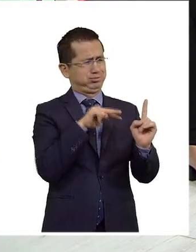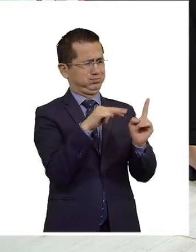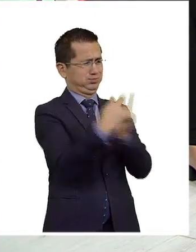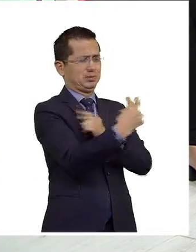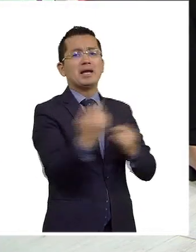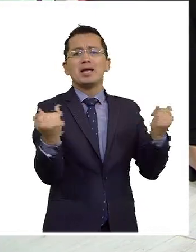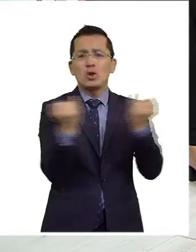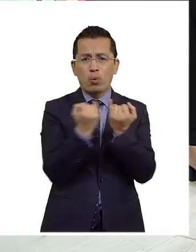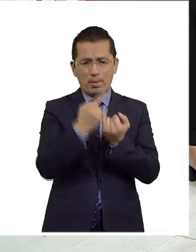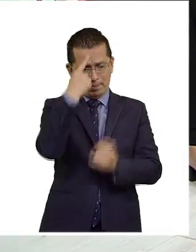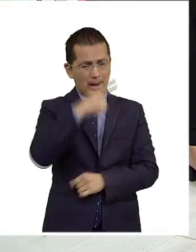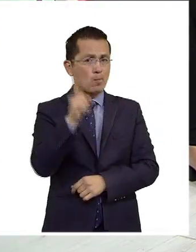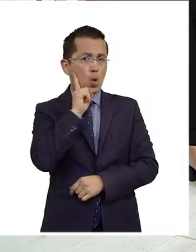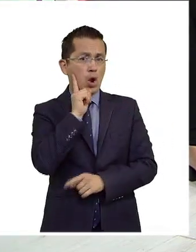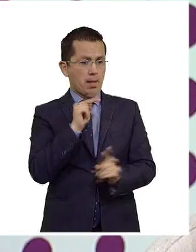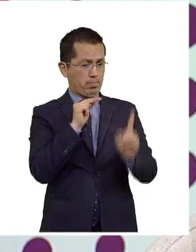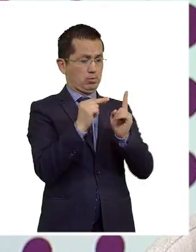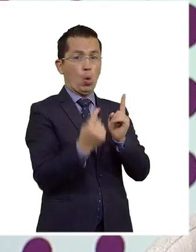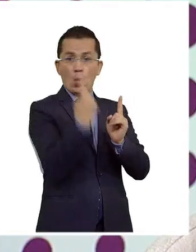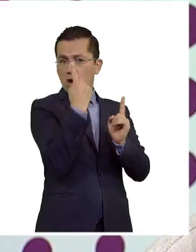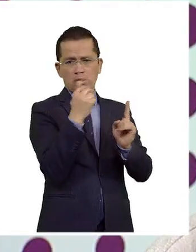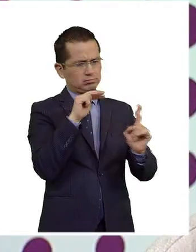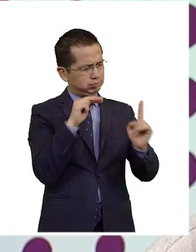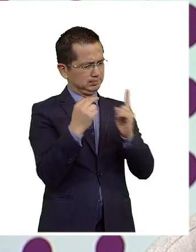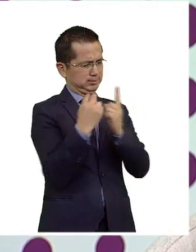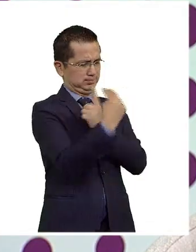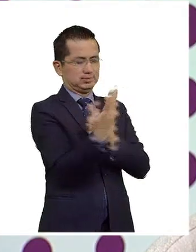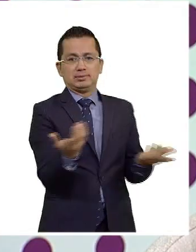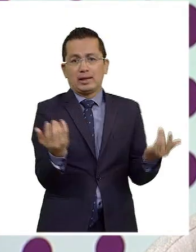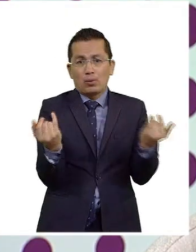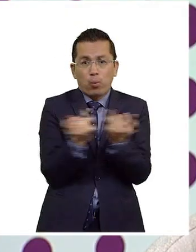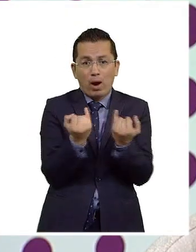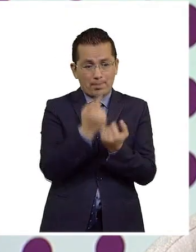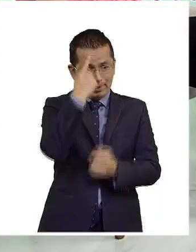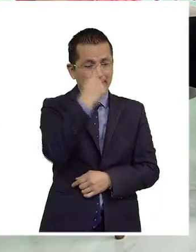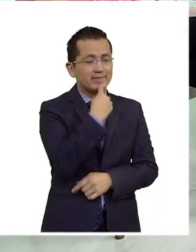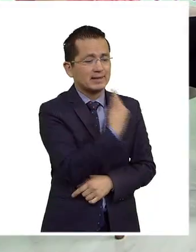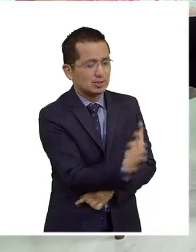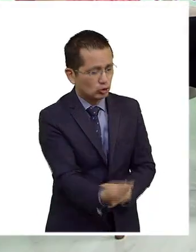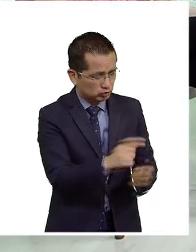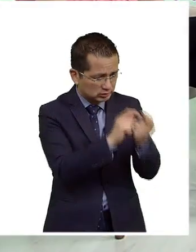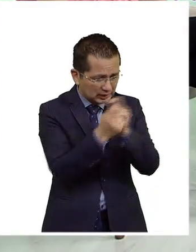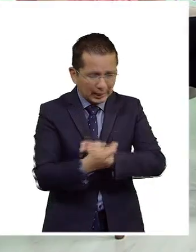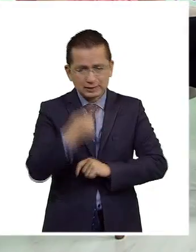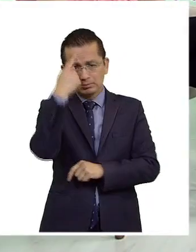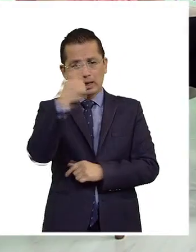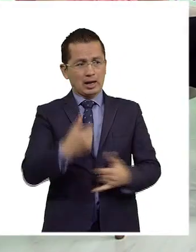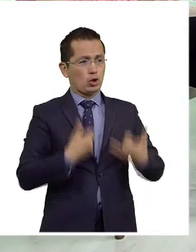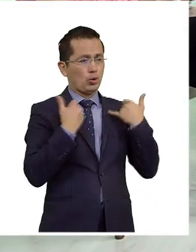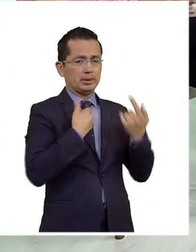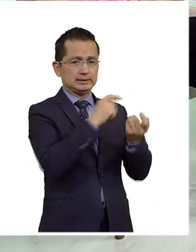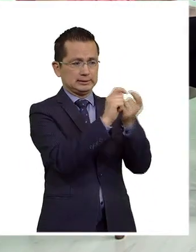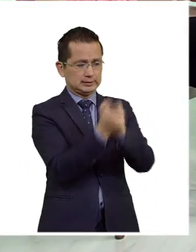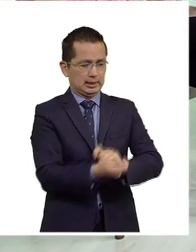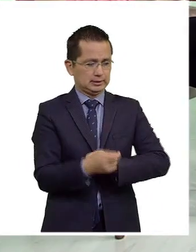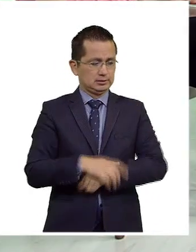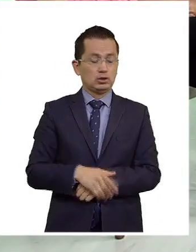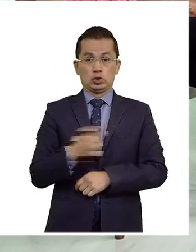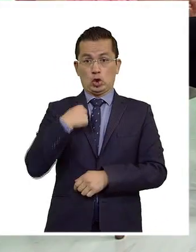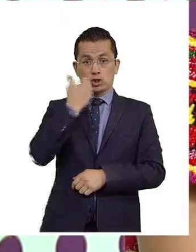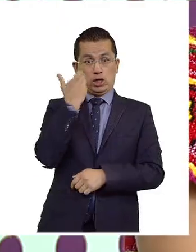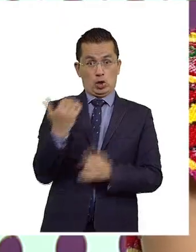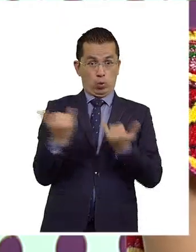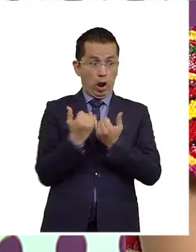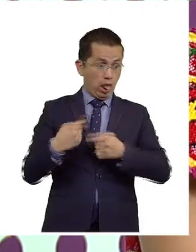como familias, es no queremos repetir estas violencias ni estos estereotipos. Entonces no queremos hijos, yo tengo un